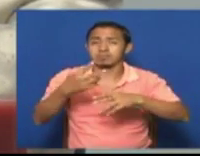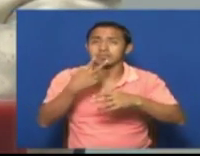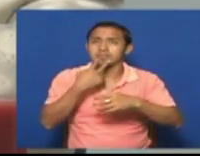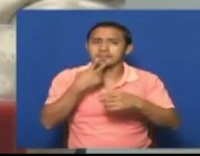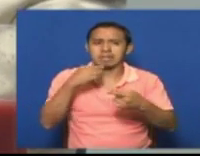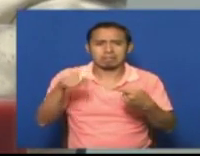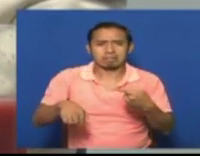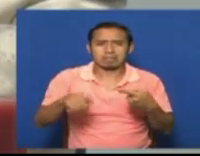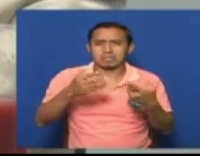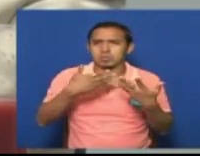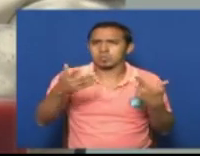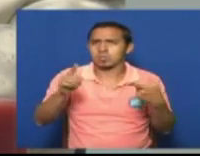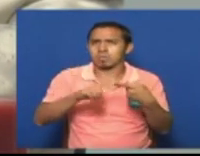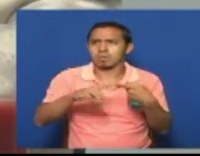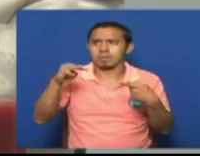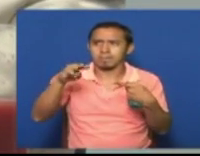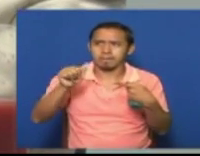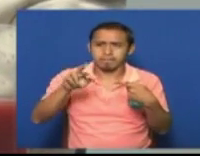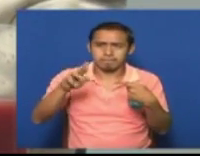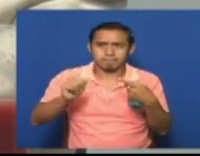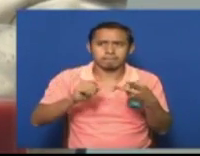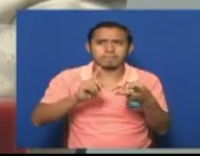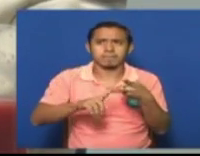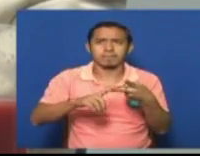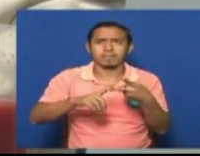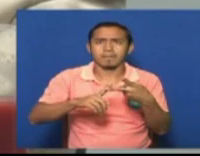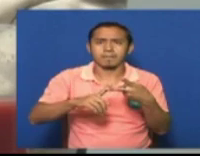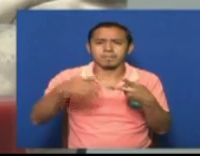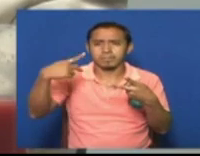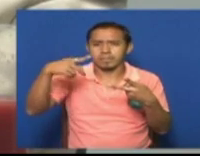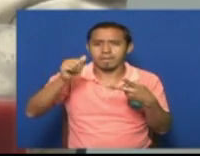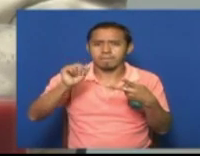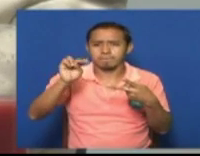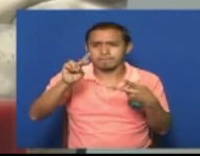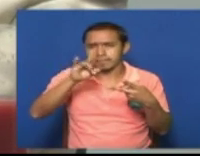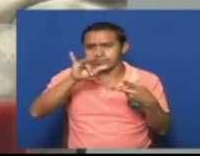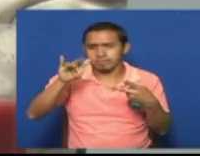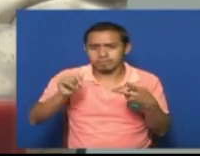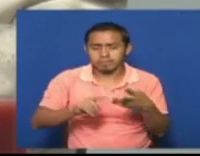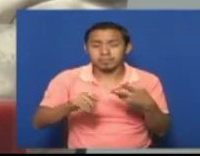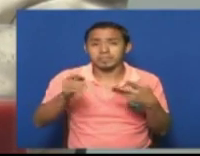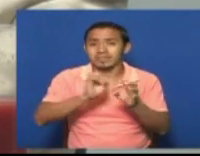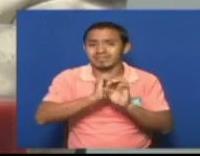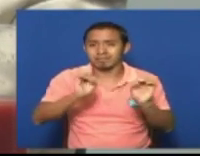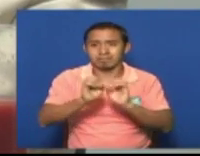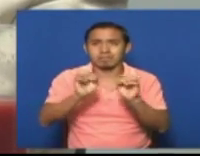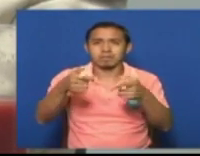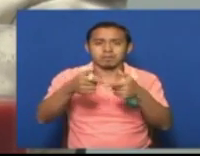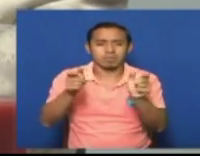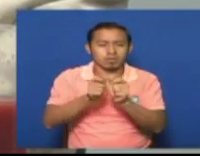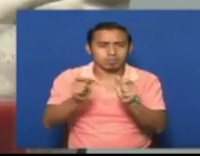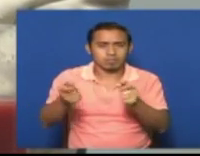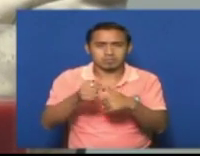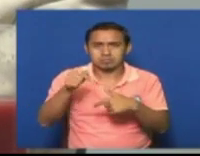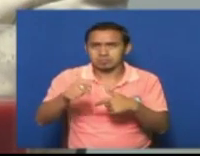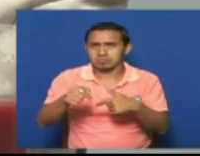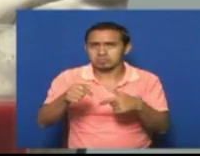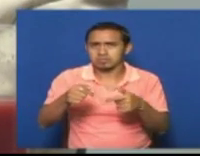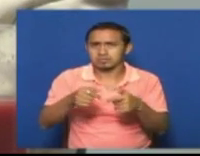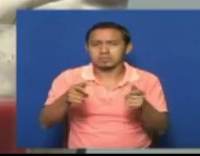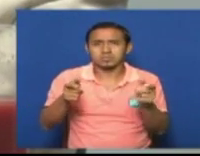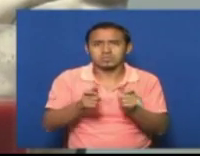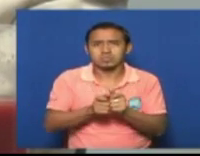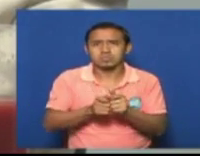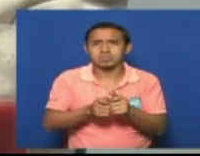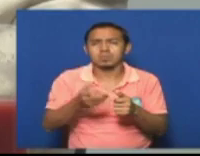que no tiene pandillas que el crimen organizado no ha permeado en los adolescentes ni tampoco tenemos aquí grupos de